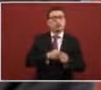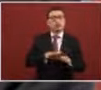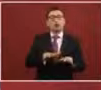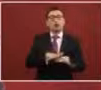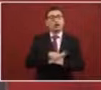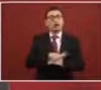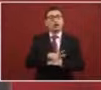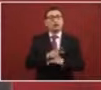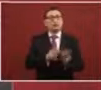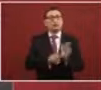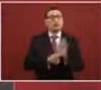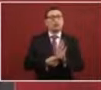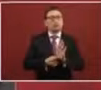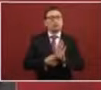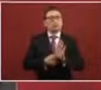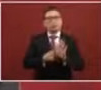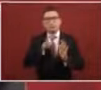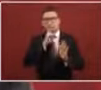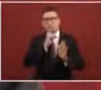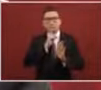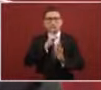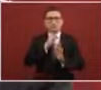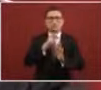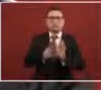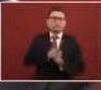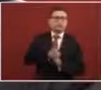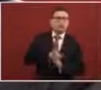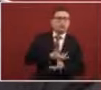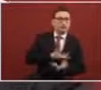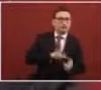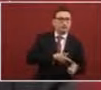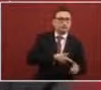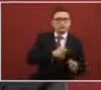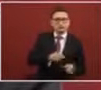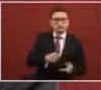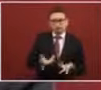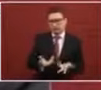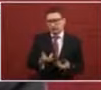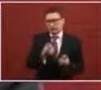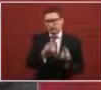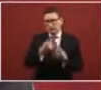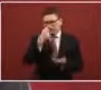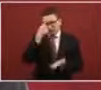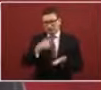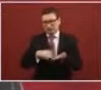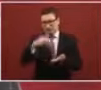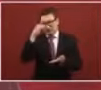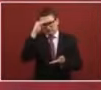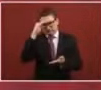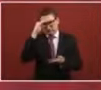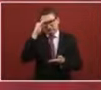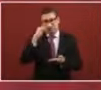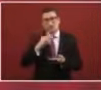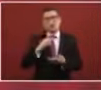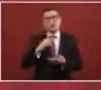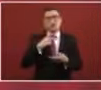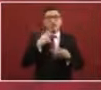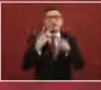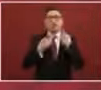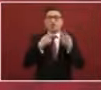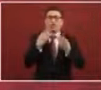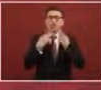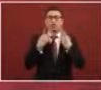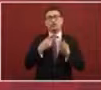seguir igual. Entonces, algunos pensaron de que era el discurso,